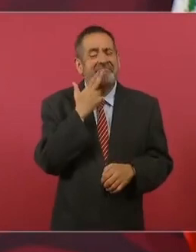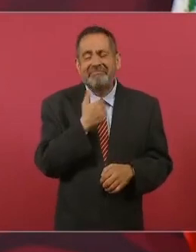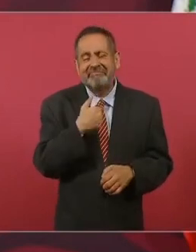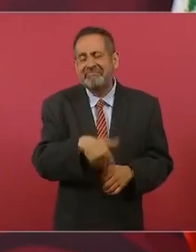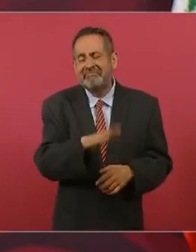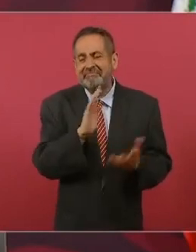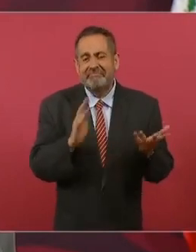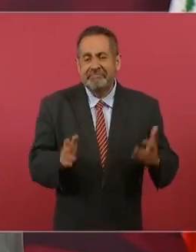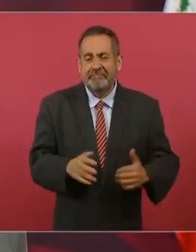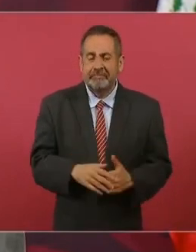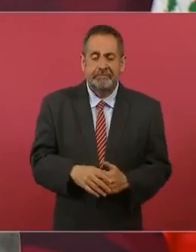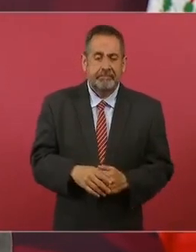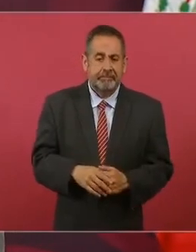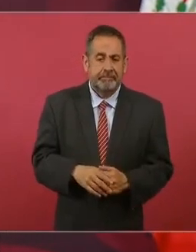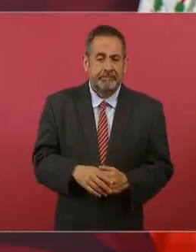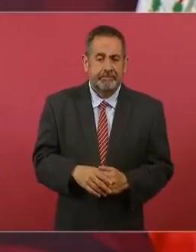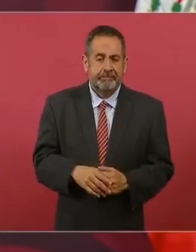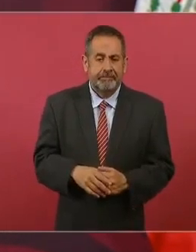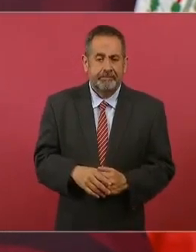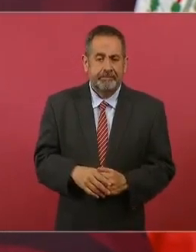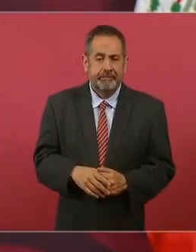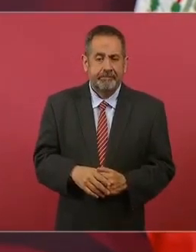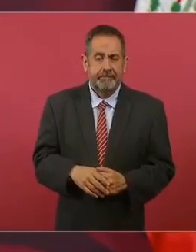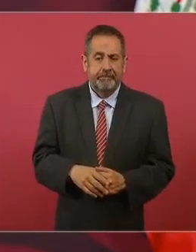como decía